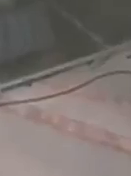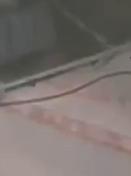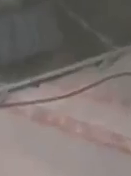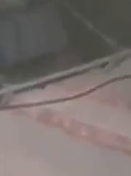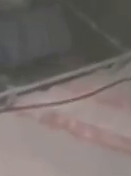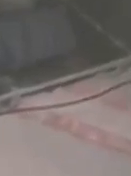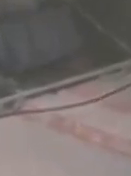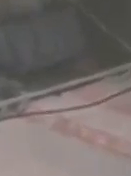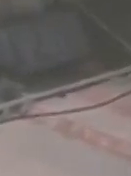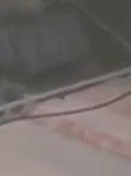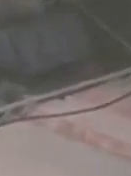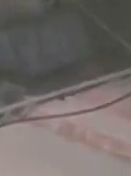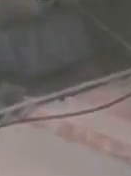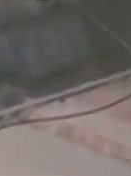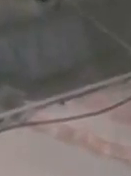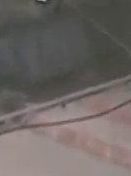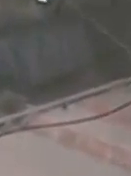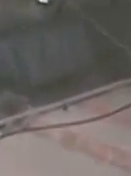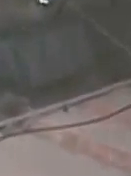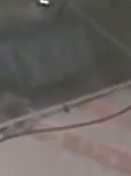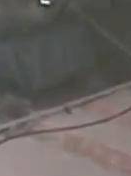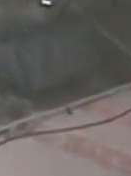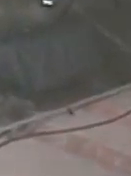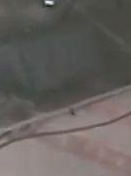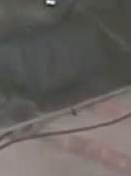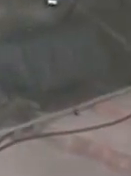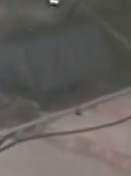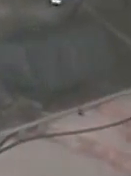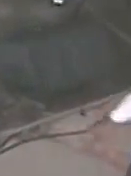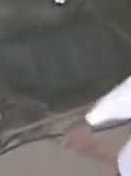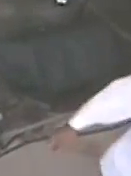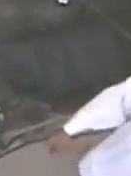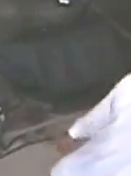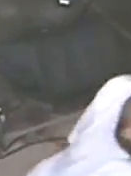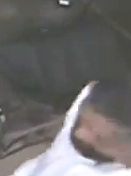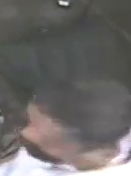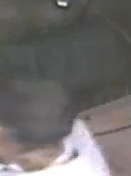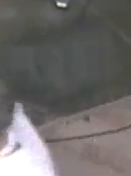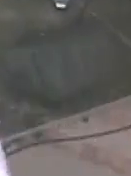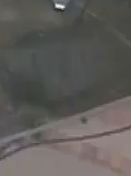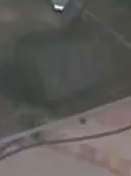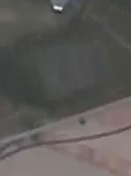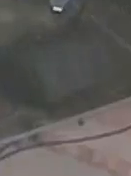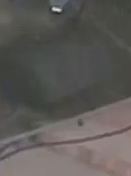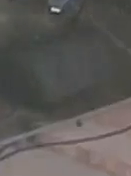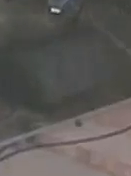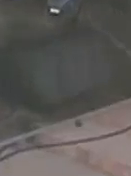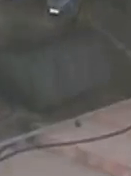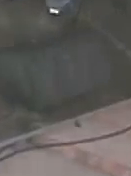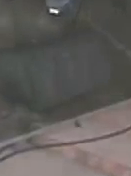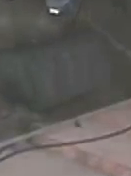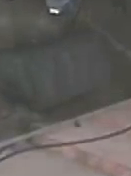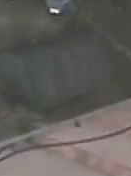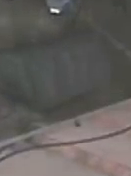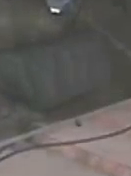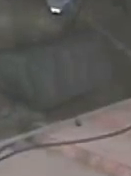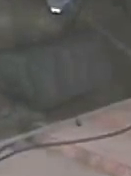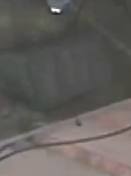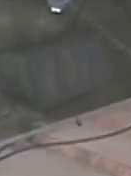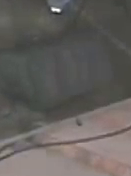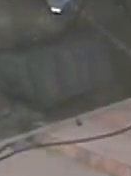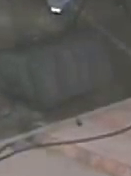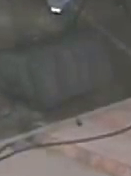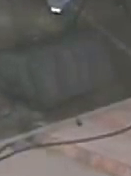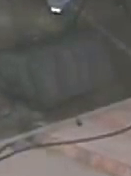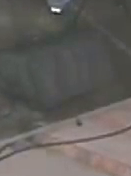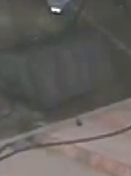pueblo. Además, este congreso debe tener un impacto en los medios de comunicación social, modificar todas las capacidades de informar en medios, redes,